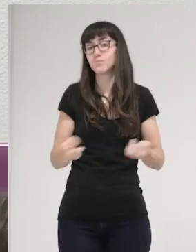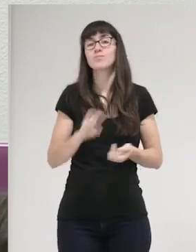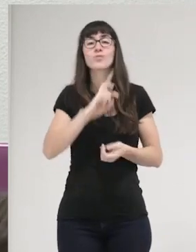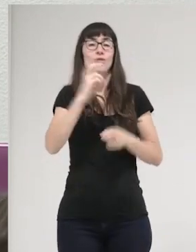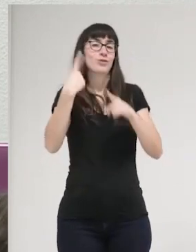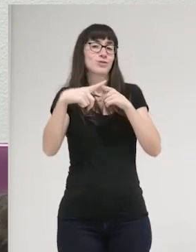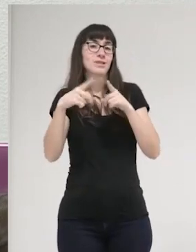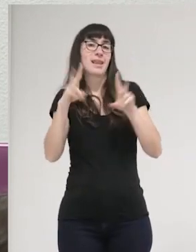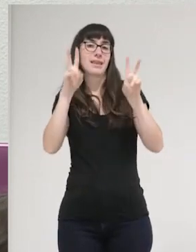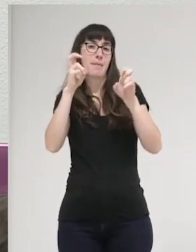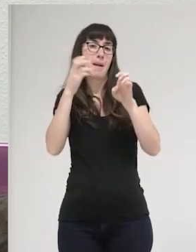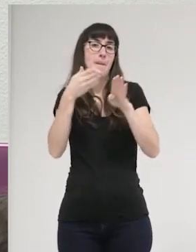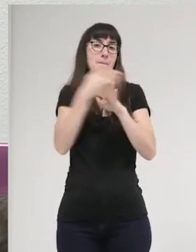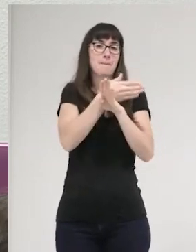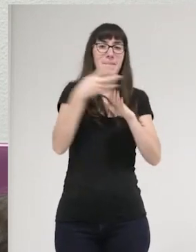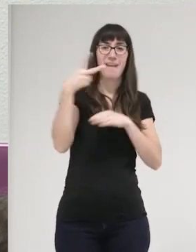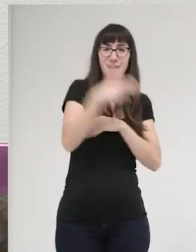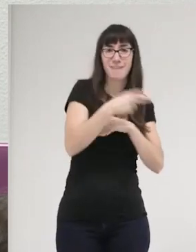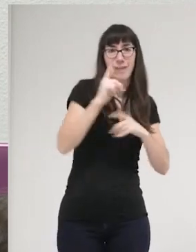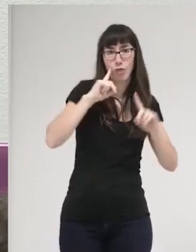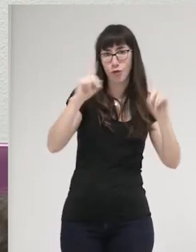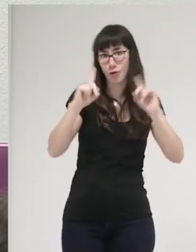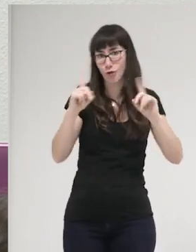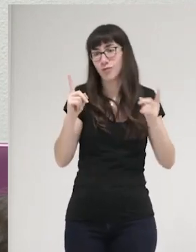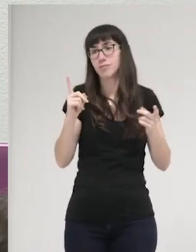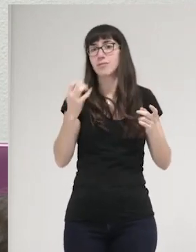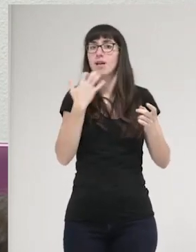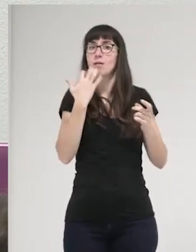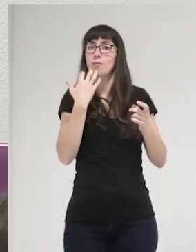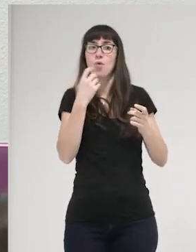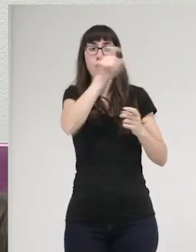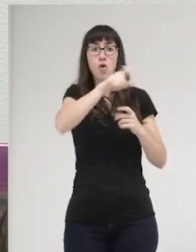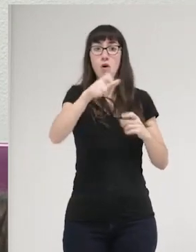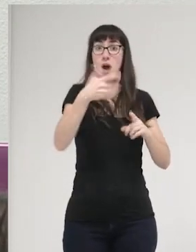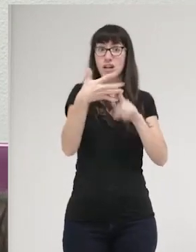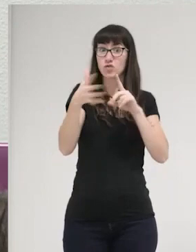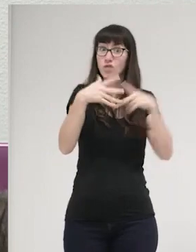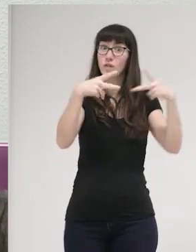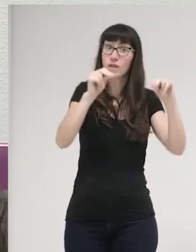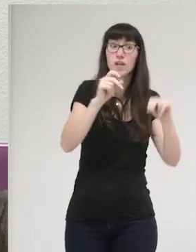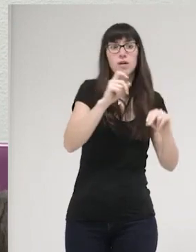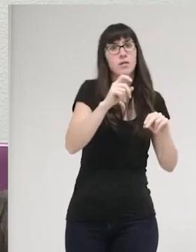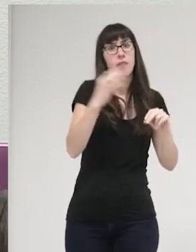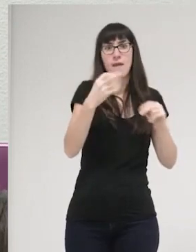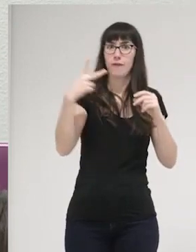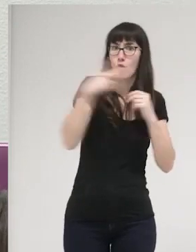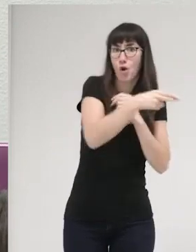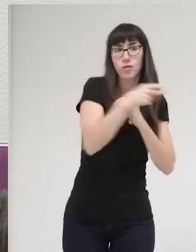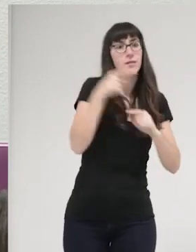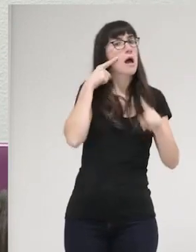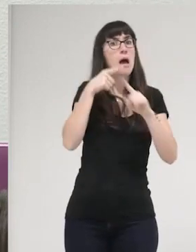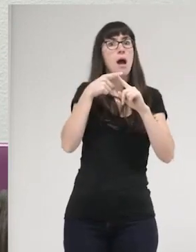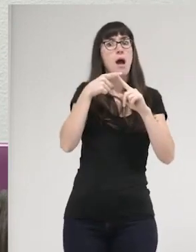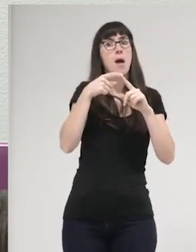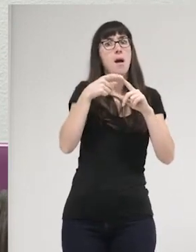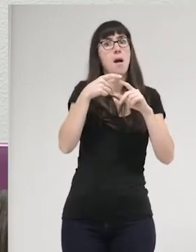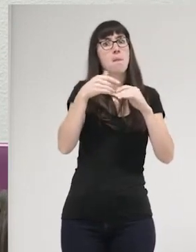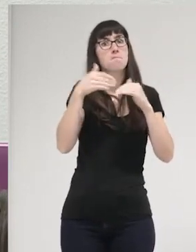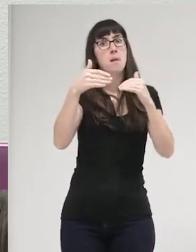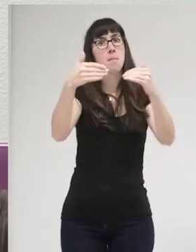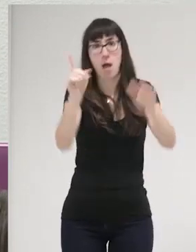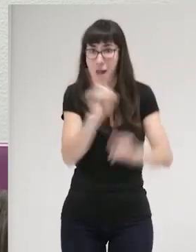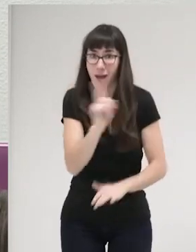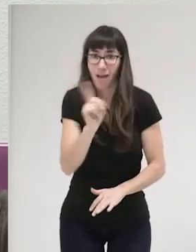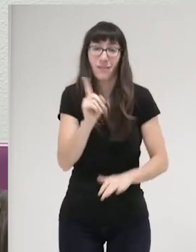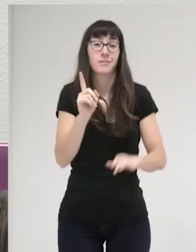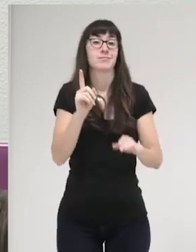preventivo, ¿no? Basada en esta idea también de cortar las agresiones para que después no vayan a más, que es esta idea también muy relacionada con las lógicas punitivas,